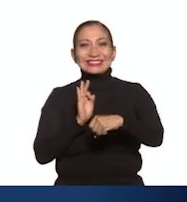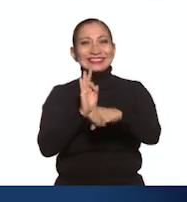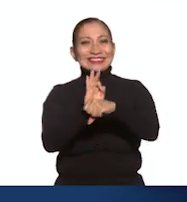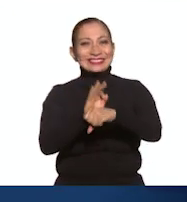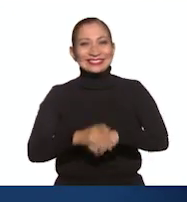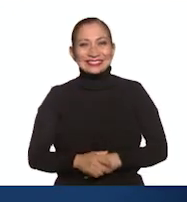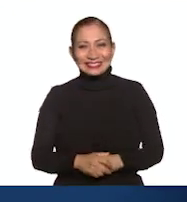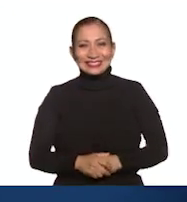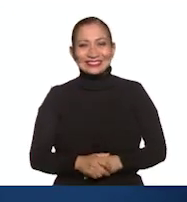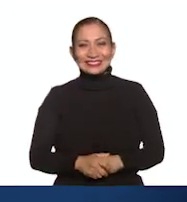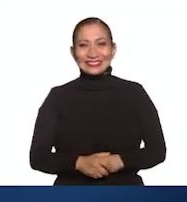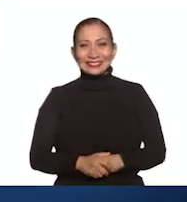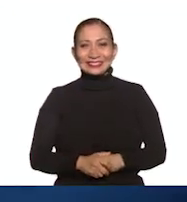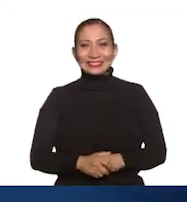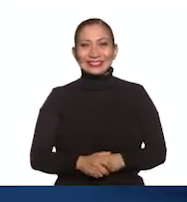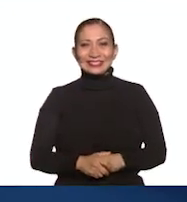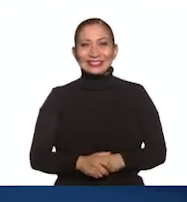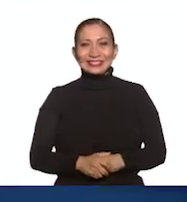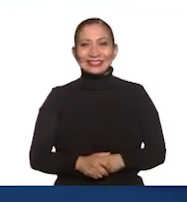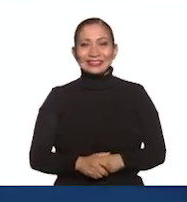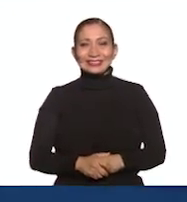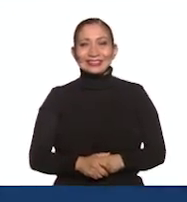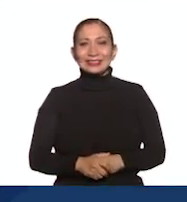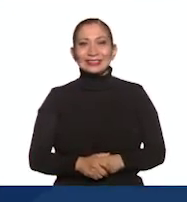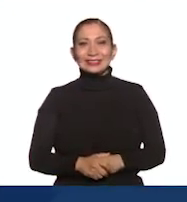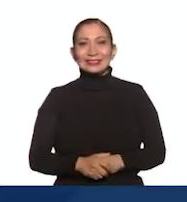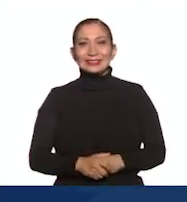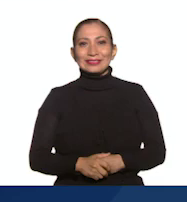unos a los otros.